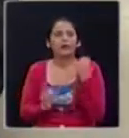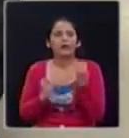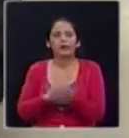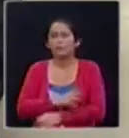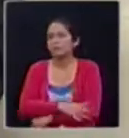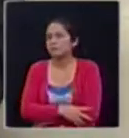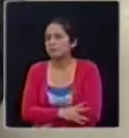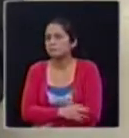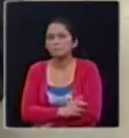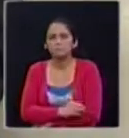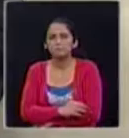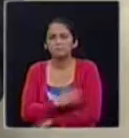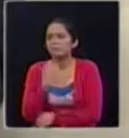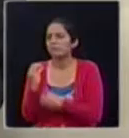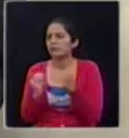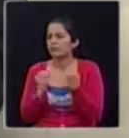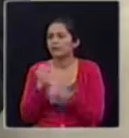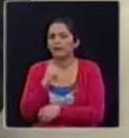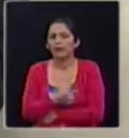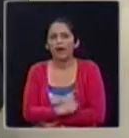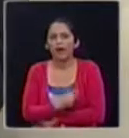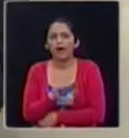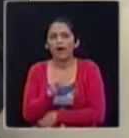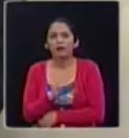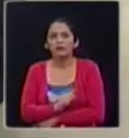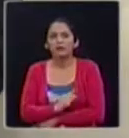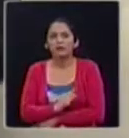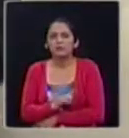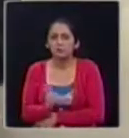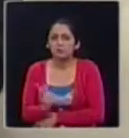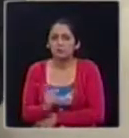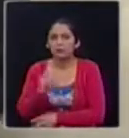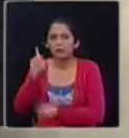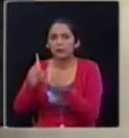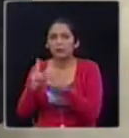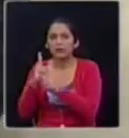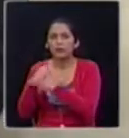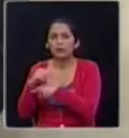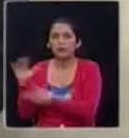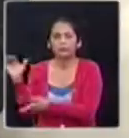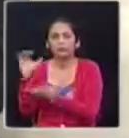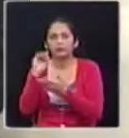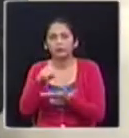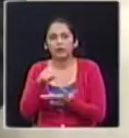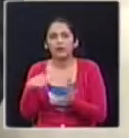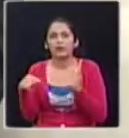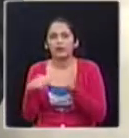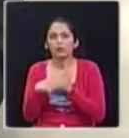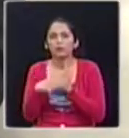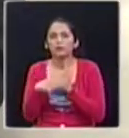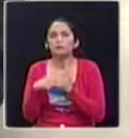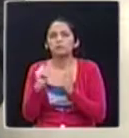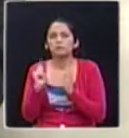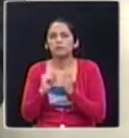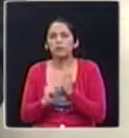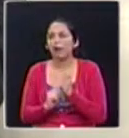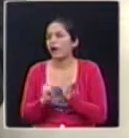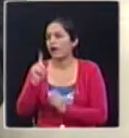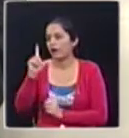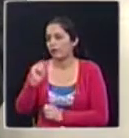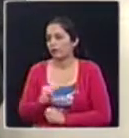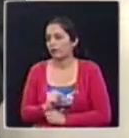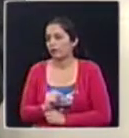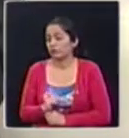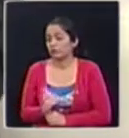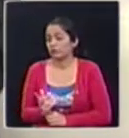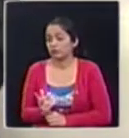o evitar que salgan las divisas por medio de impuestos al importador y por medio de normativa. Entonces fue afectó